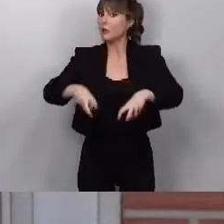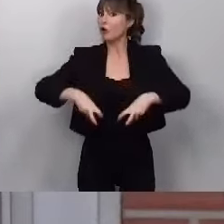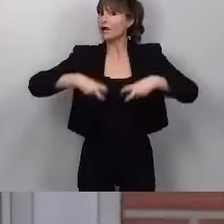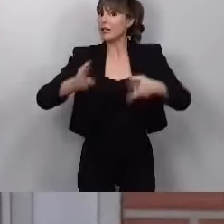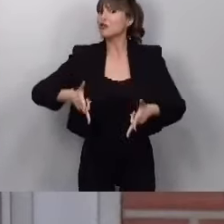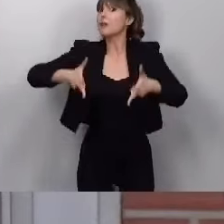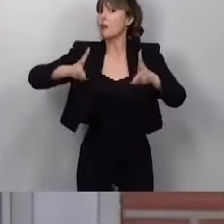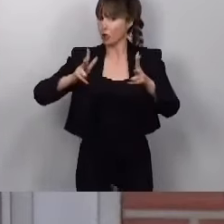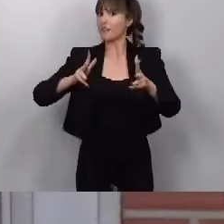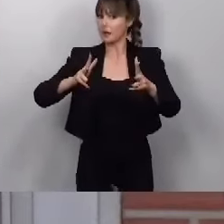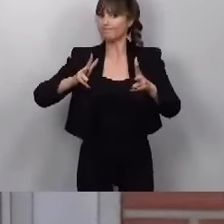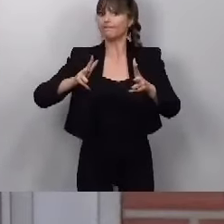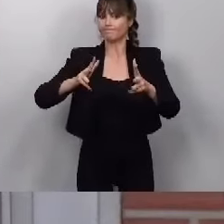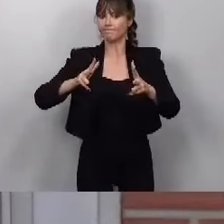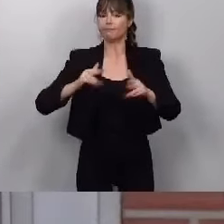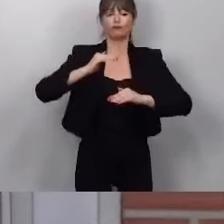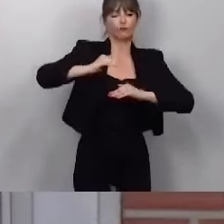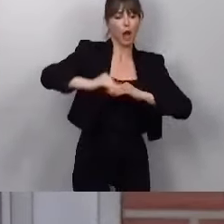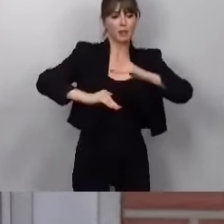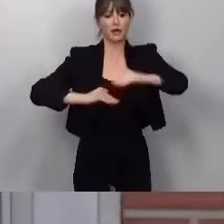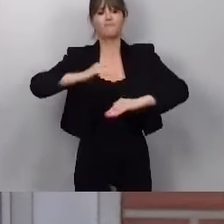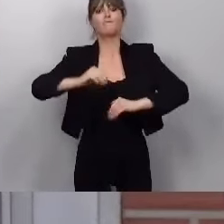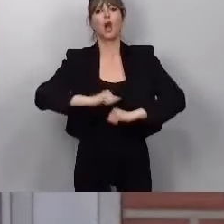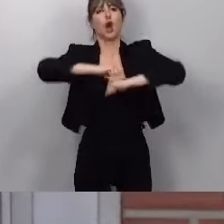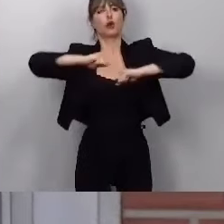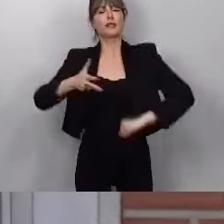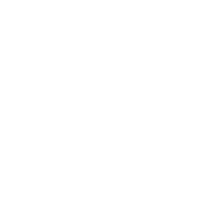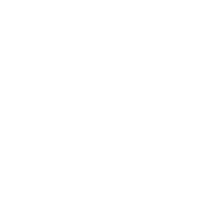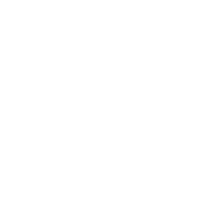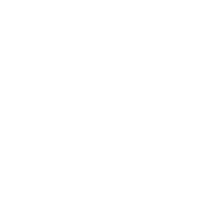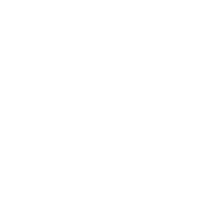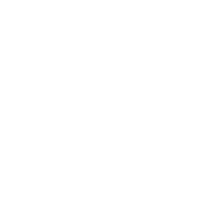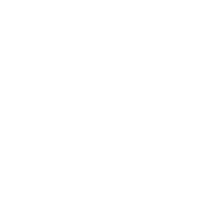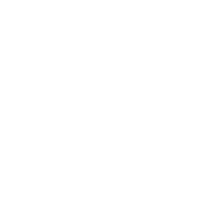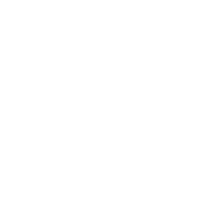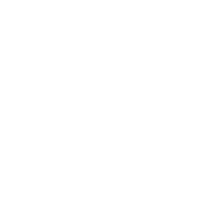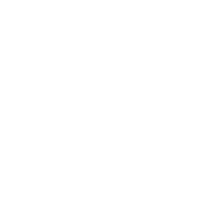de nuestra democracia y por el avance y la consolidación de derechos y de libertades.